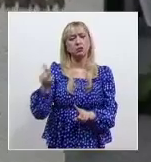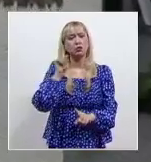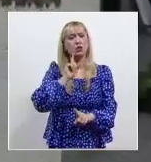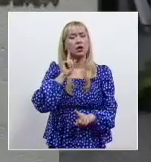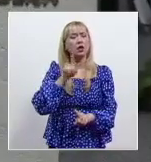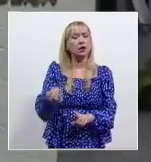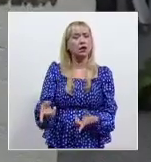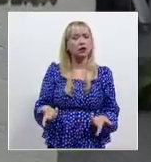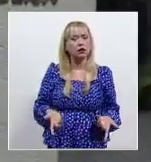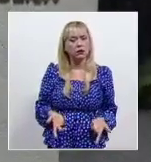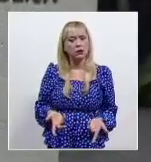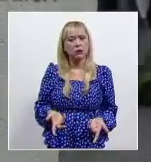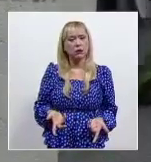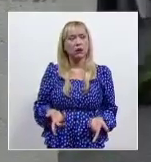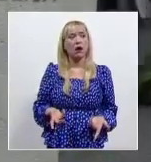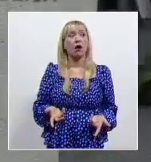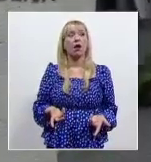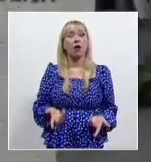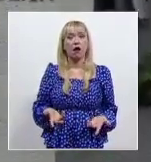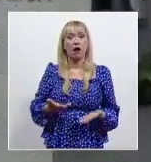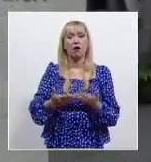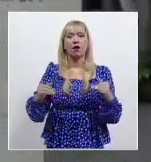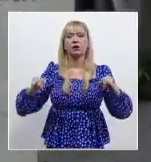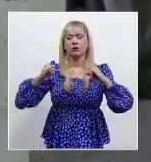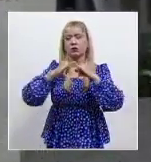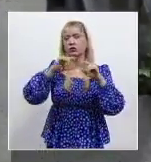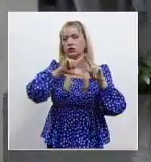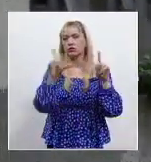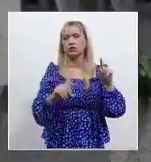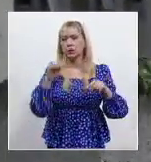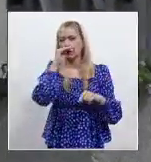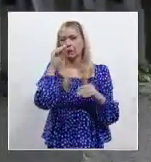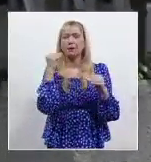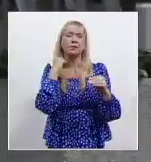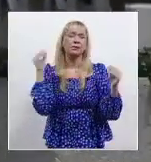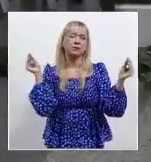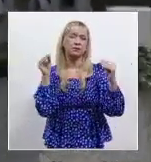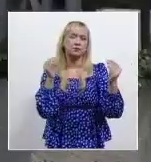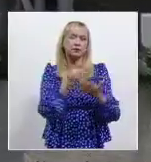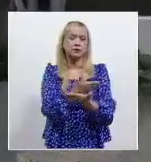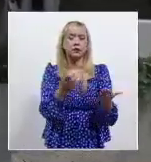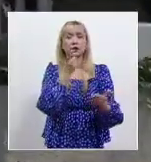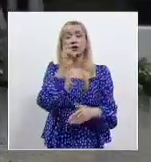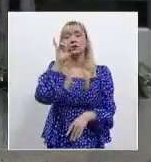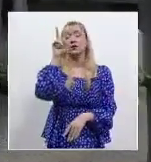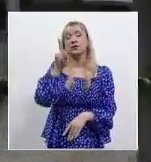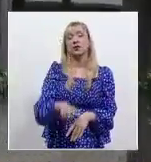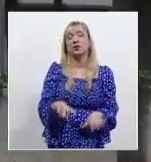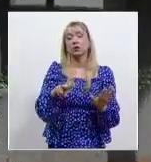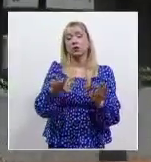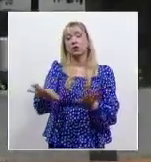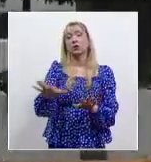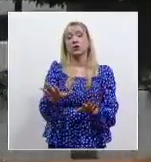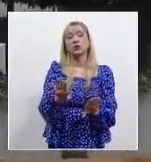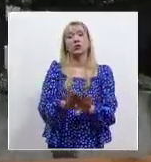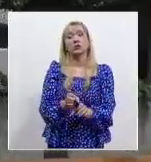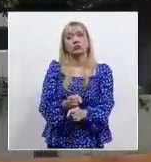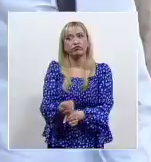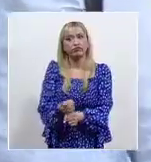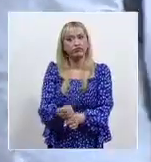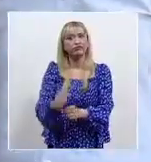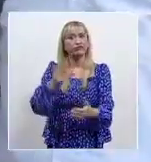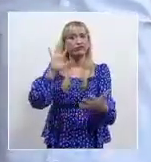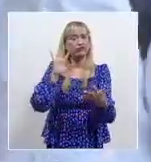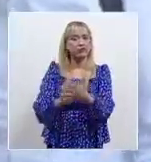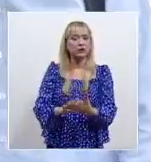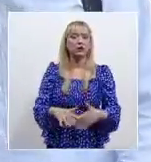El Instituto Federal de Defensoría Pública advirtió que este caso evidencia los impactos que tiene la tortura en los procesos penales